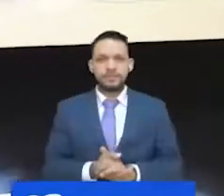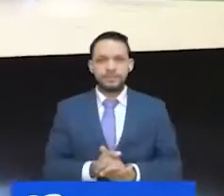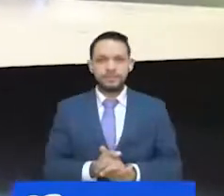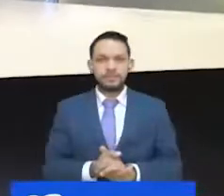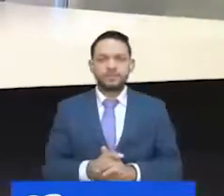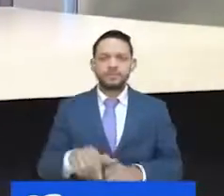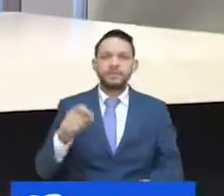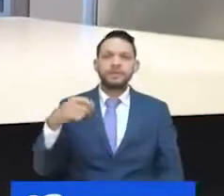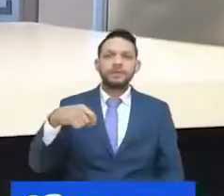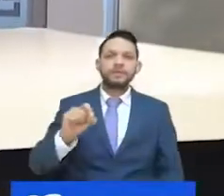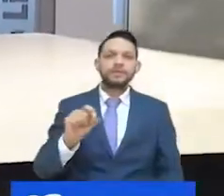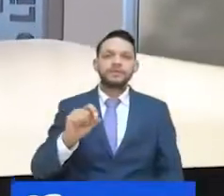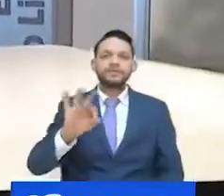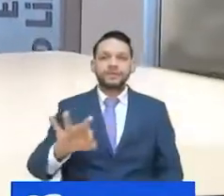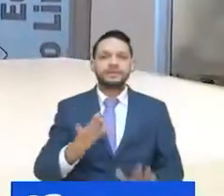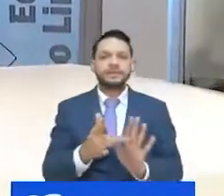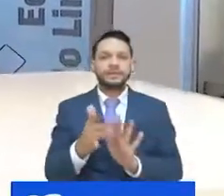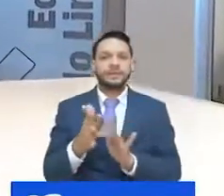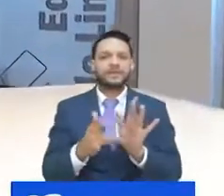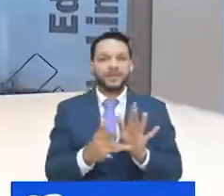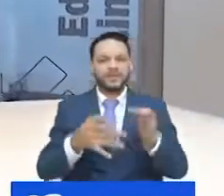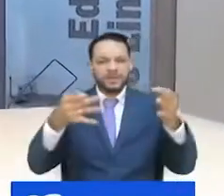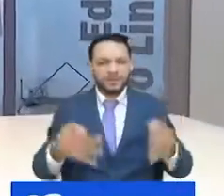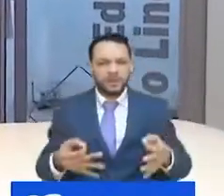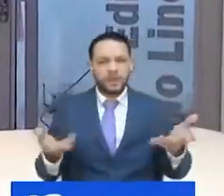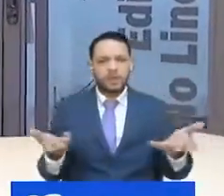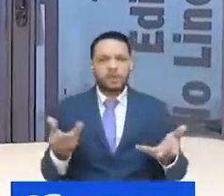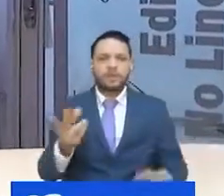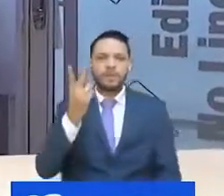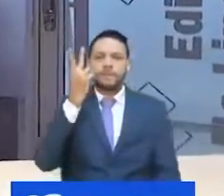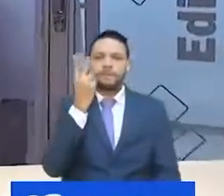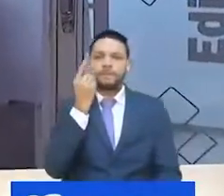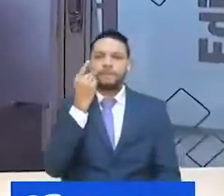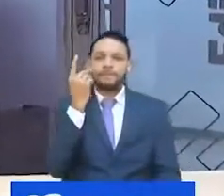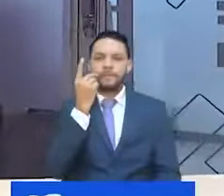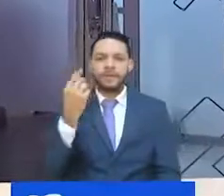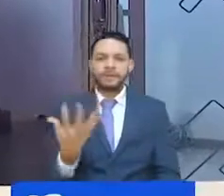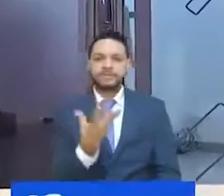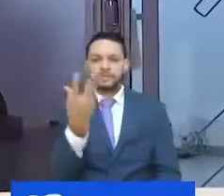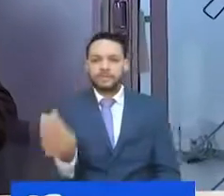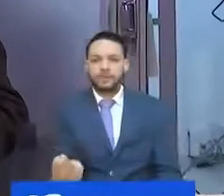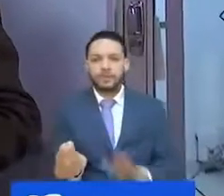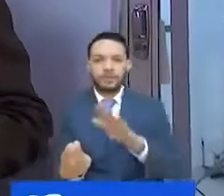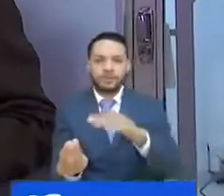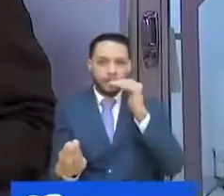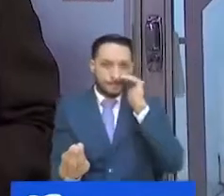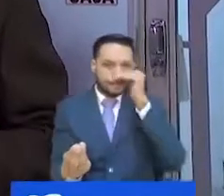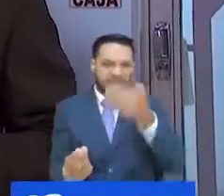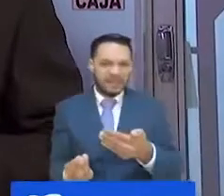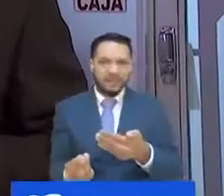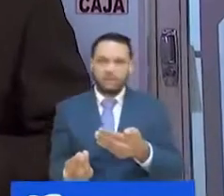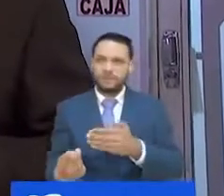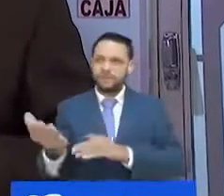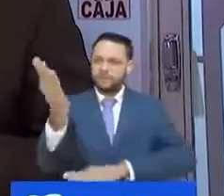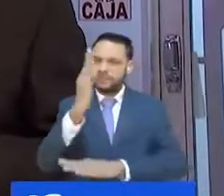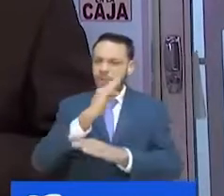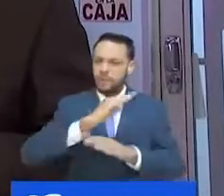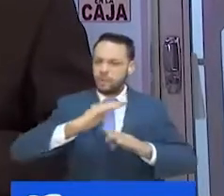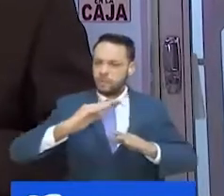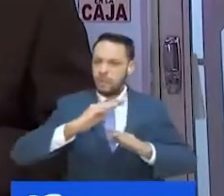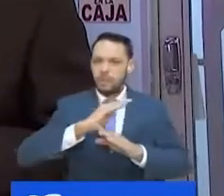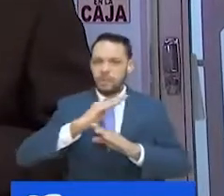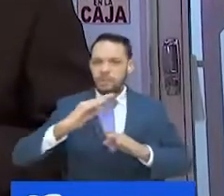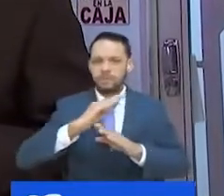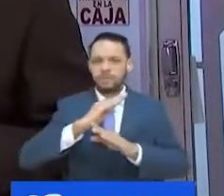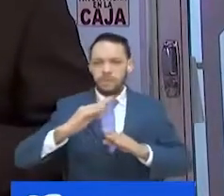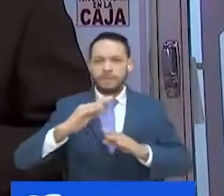El próximo 3 de abril se desarrollará en Pereira el primer festival infantil de taekwondo, con la participación de diferentes ligas